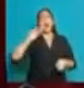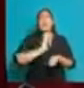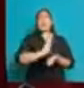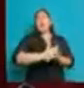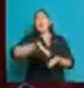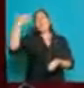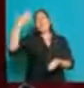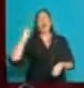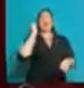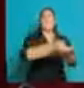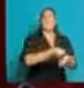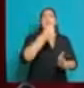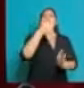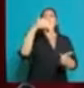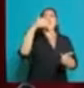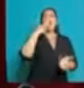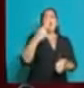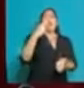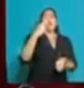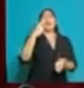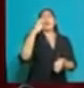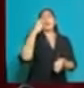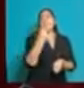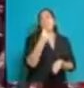6.000 pesos adicionales por mes.